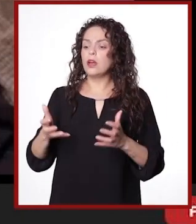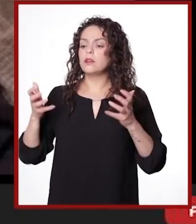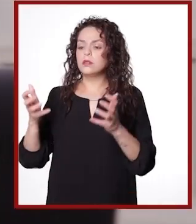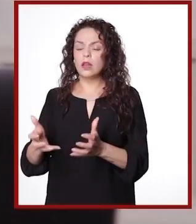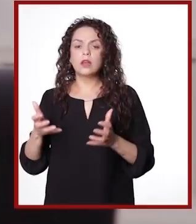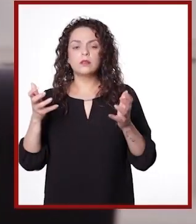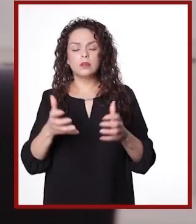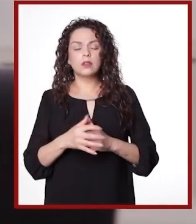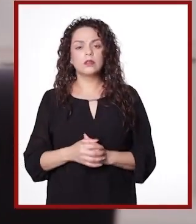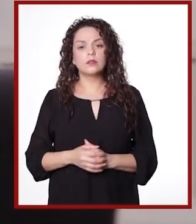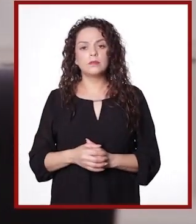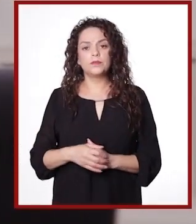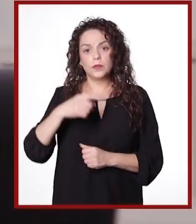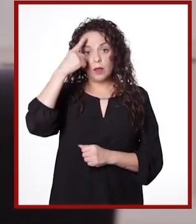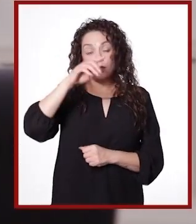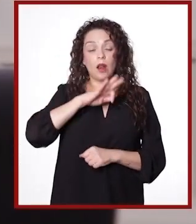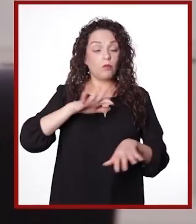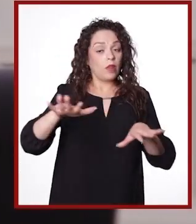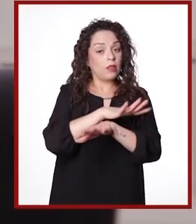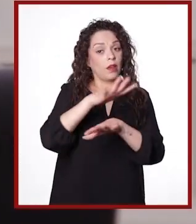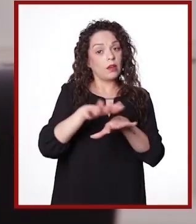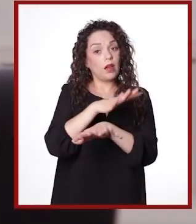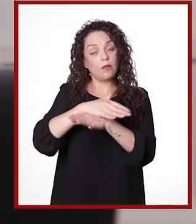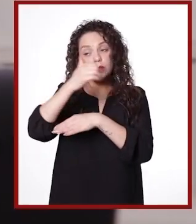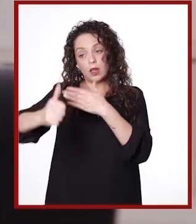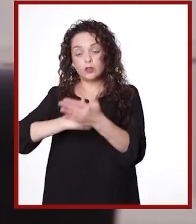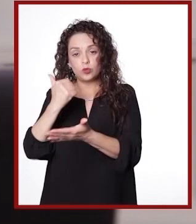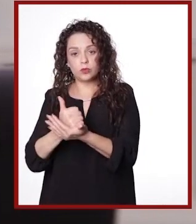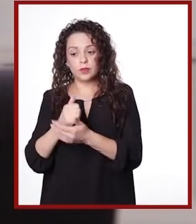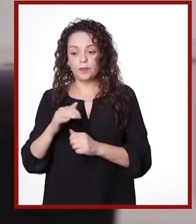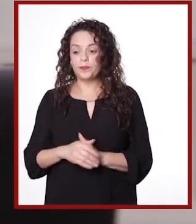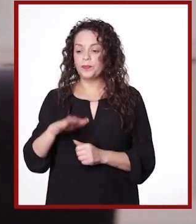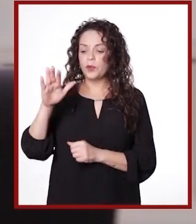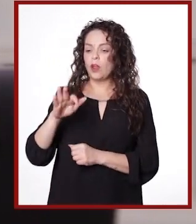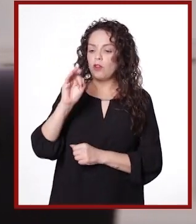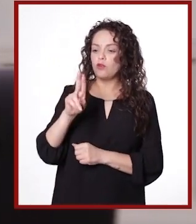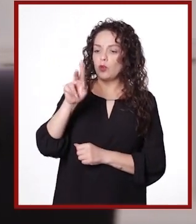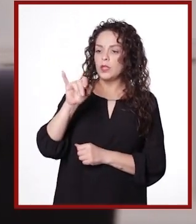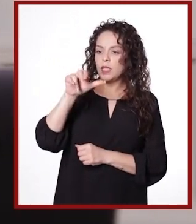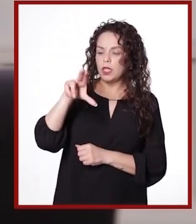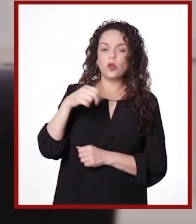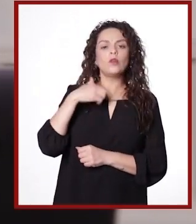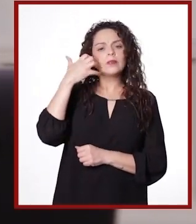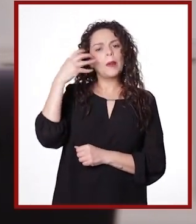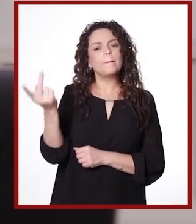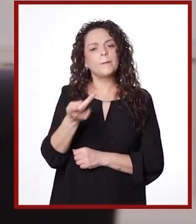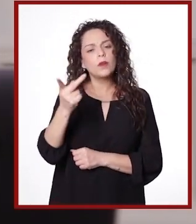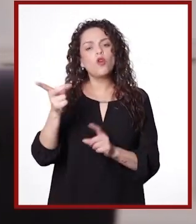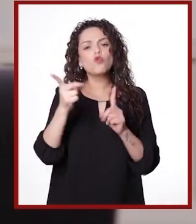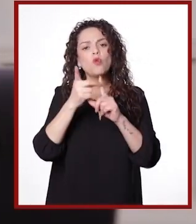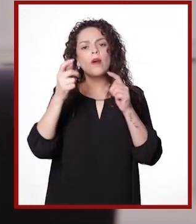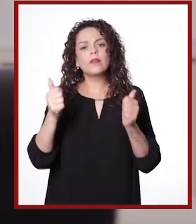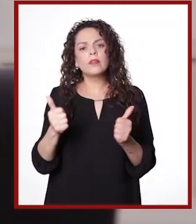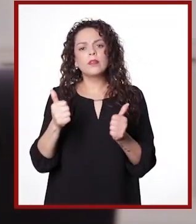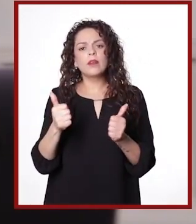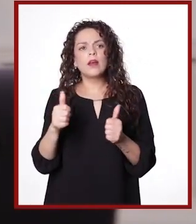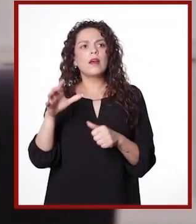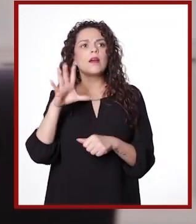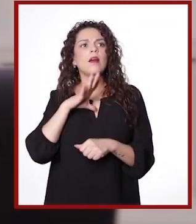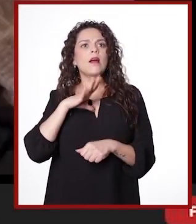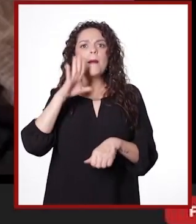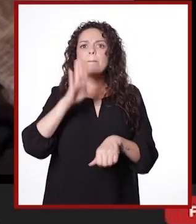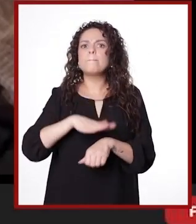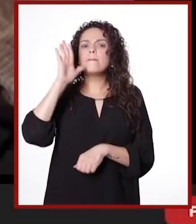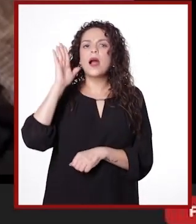para modificar las ciudades. Oye, Fortino, vamos a nuestra siguiente pregunta. ¿En dónde existe una mayor área de oportunidad en nuestro